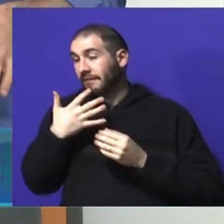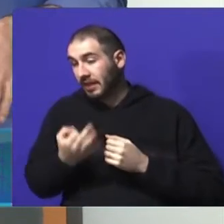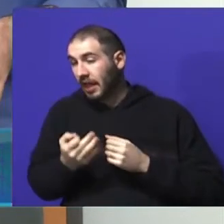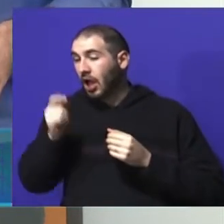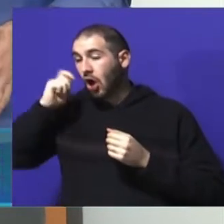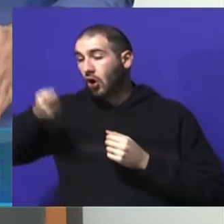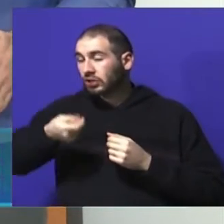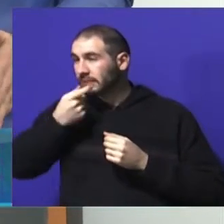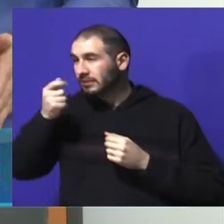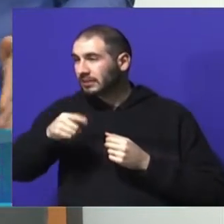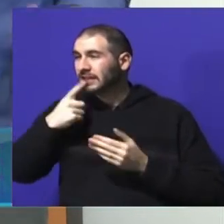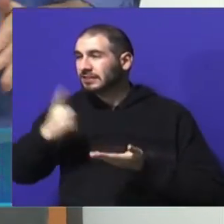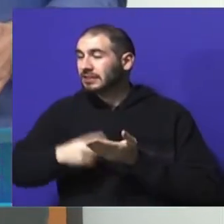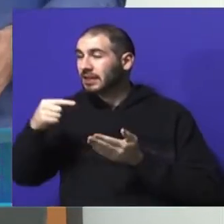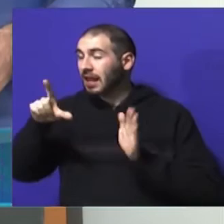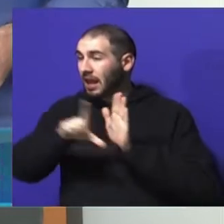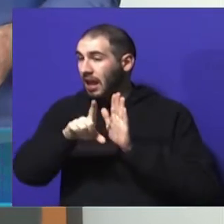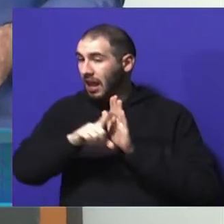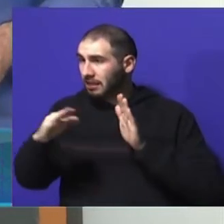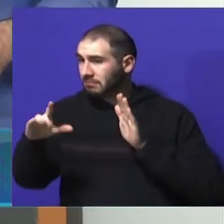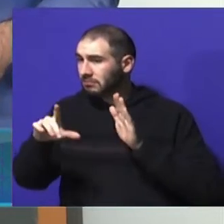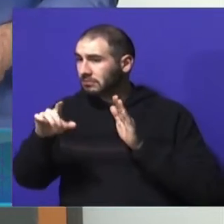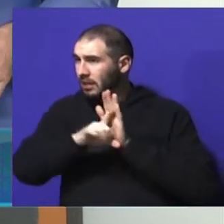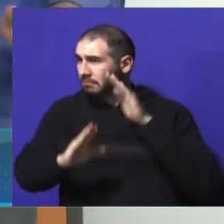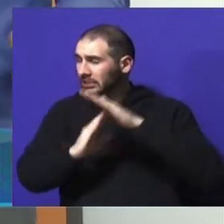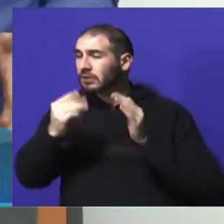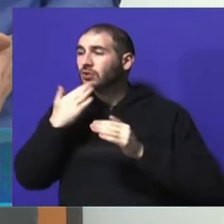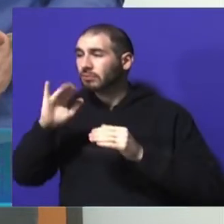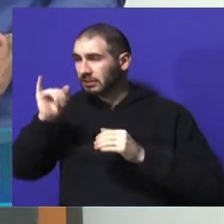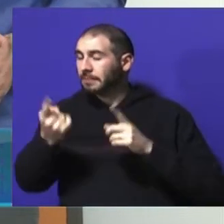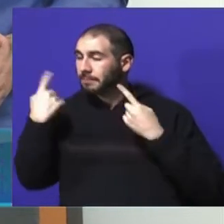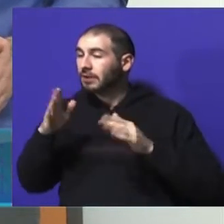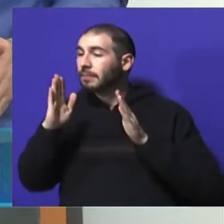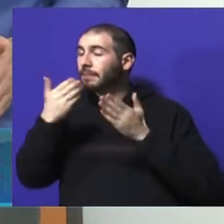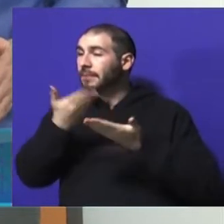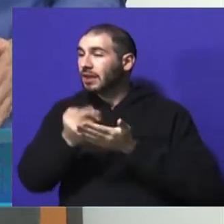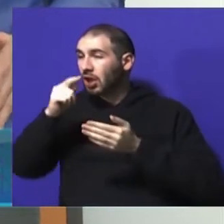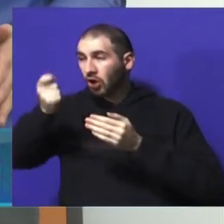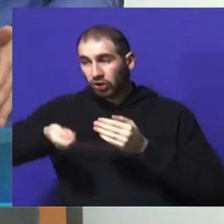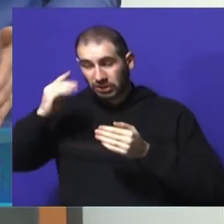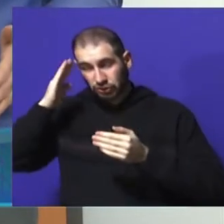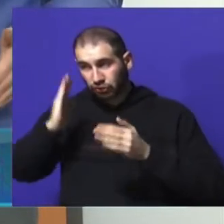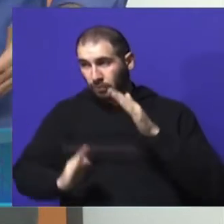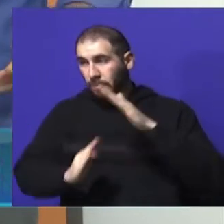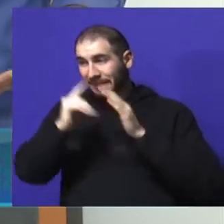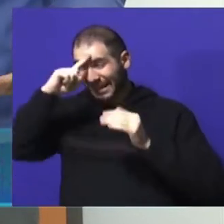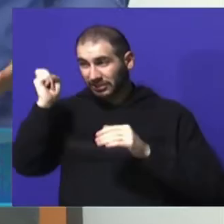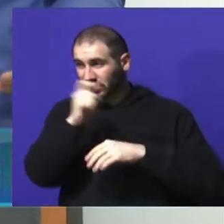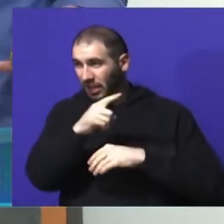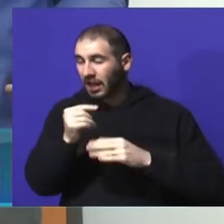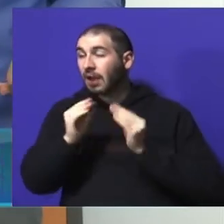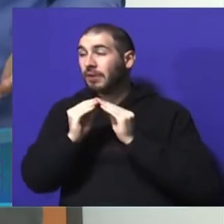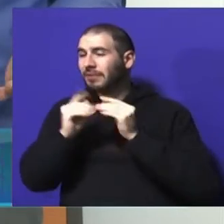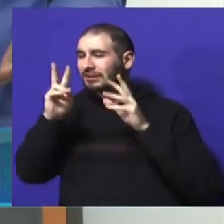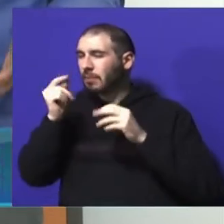Corte en Mendoza ha determinado que la ley es constitucional, pero se ha presentado también un recurso a la Corte Suprema de la Nación y no sé si hay discusión a